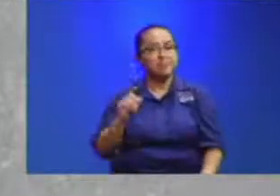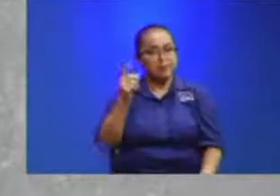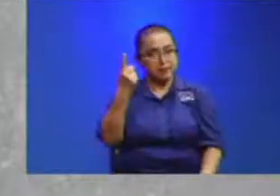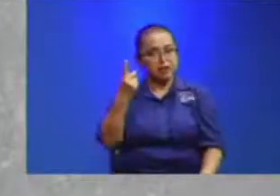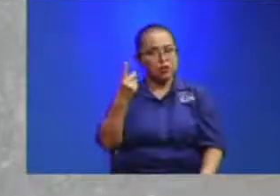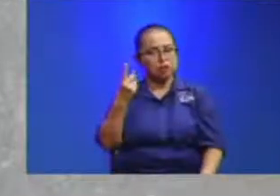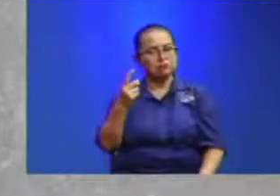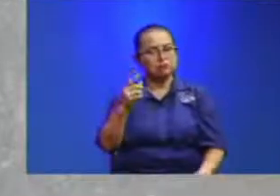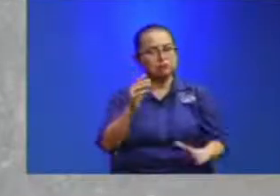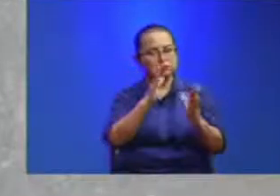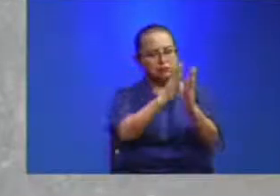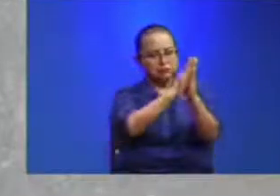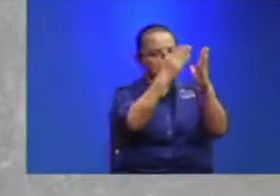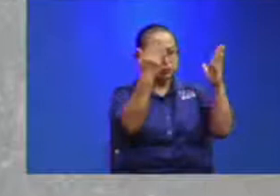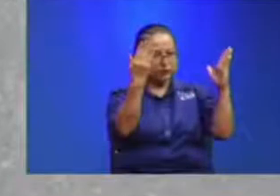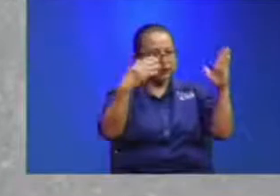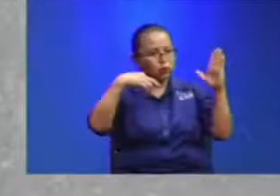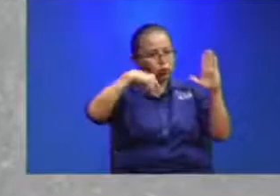puertas